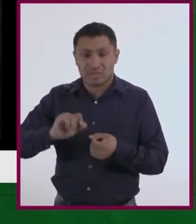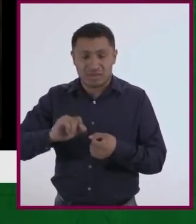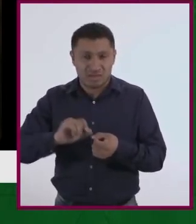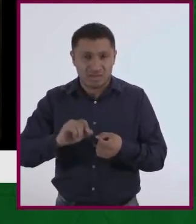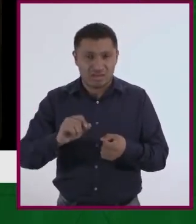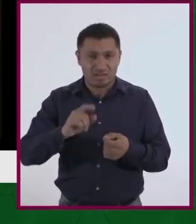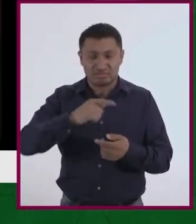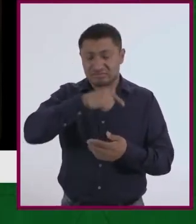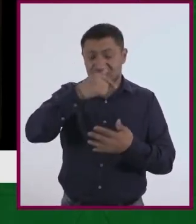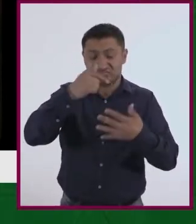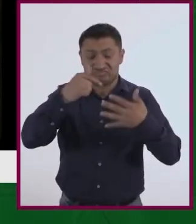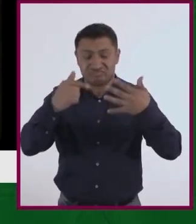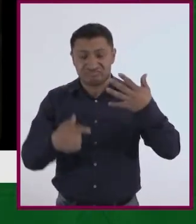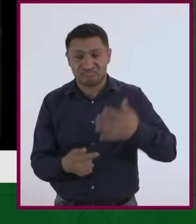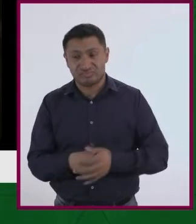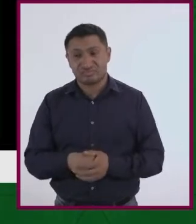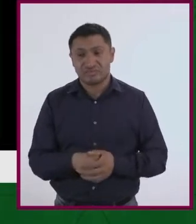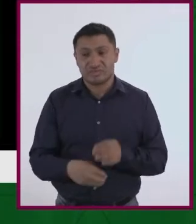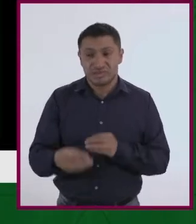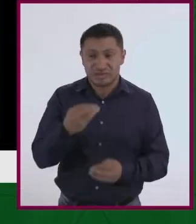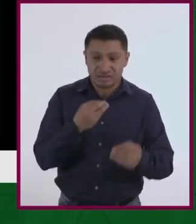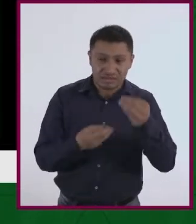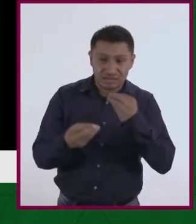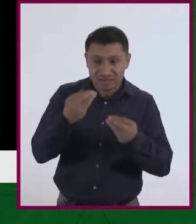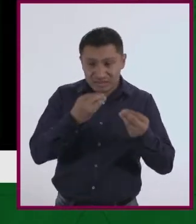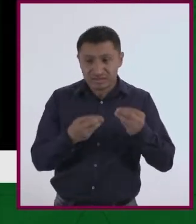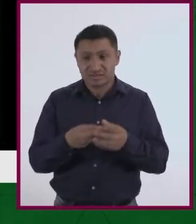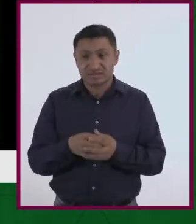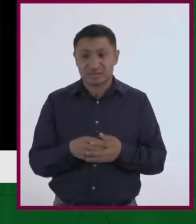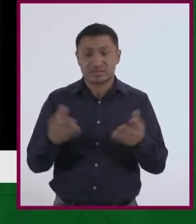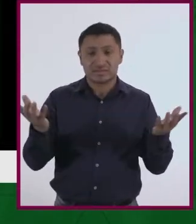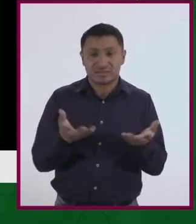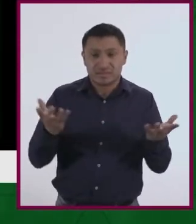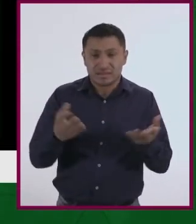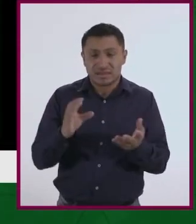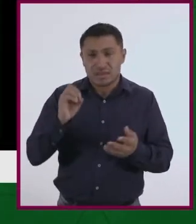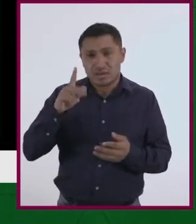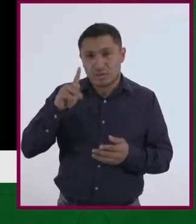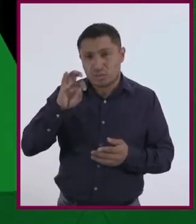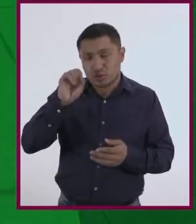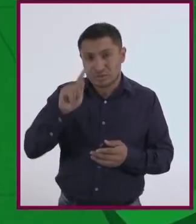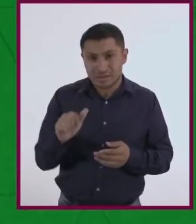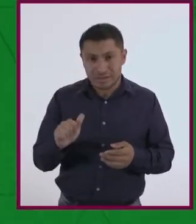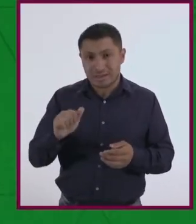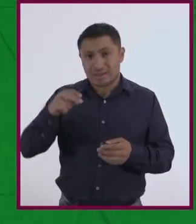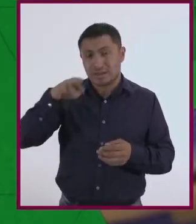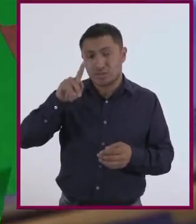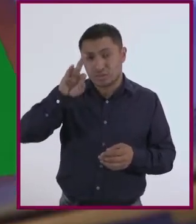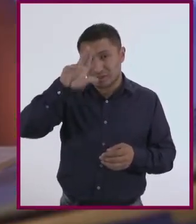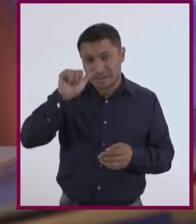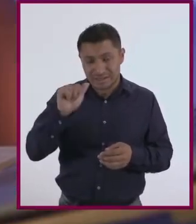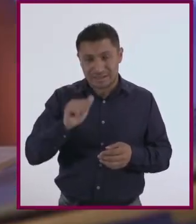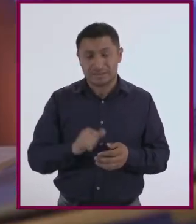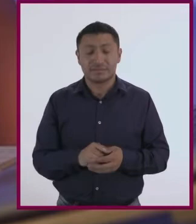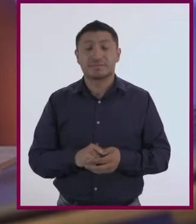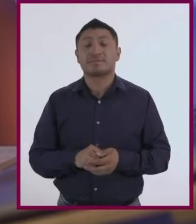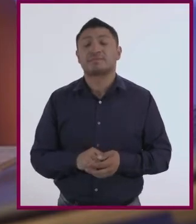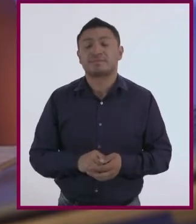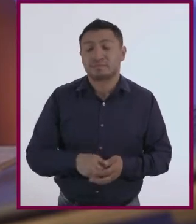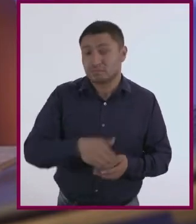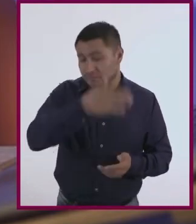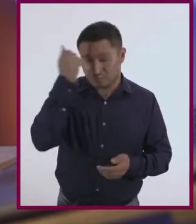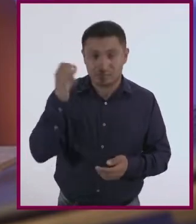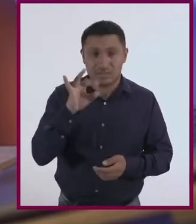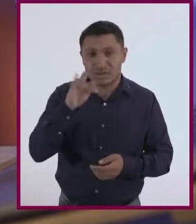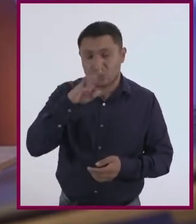e insectos que se nutren de los microorganismos, formando una composta nutrida. No sabía